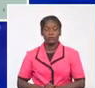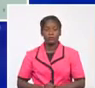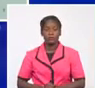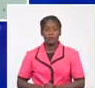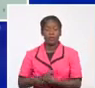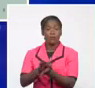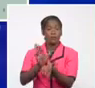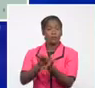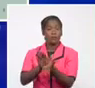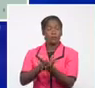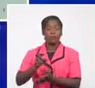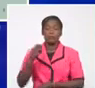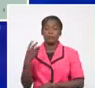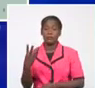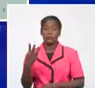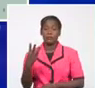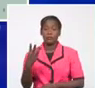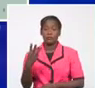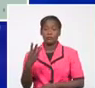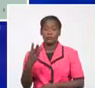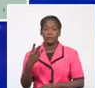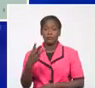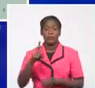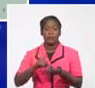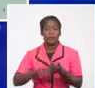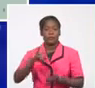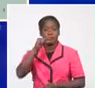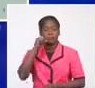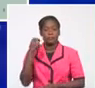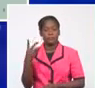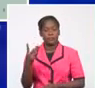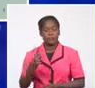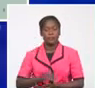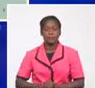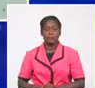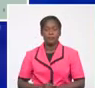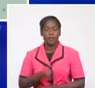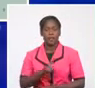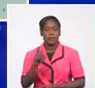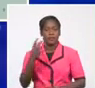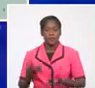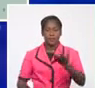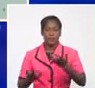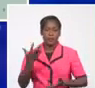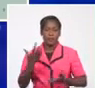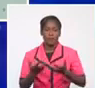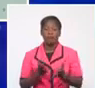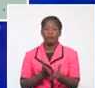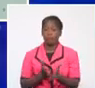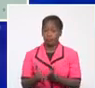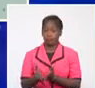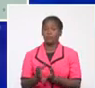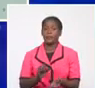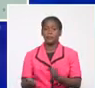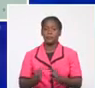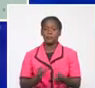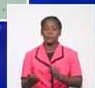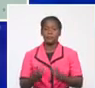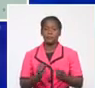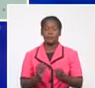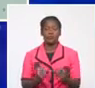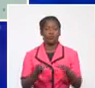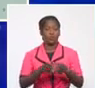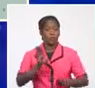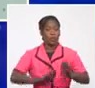Pedro Betancur 2. Cienfuegos sigue controlando la pandemia,